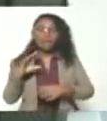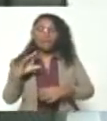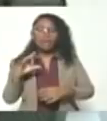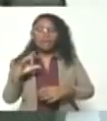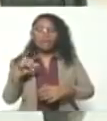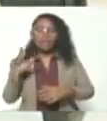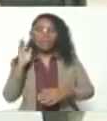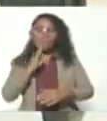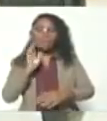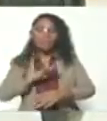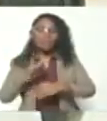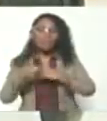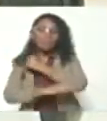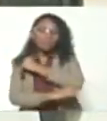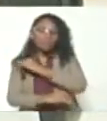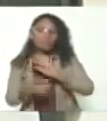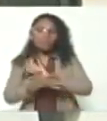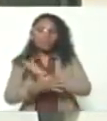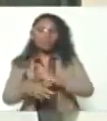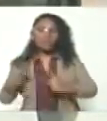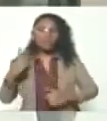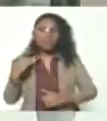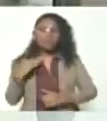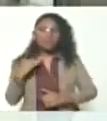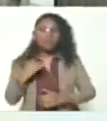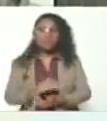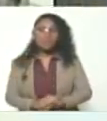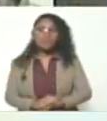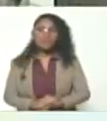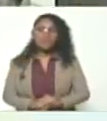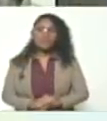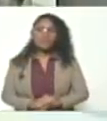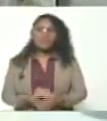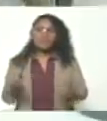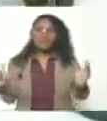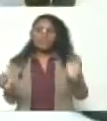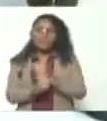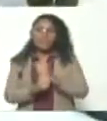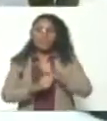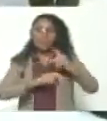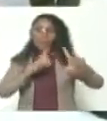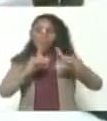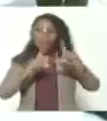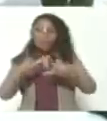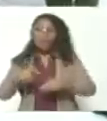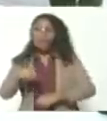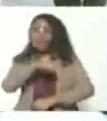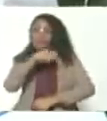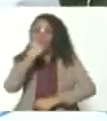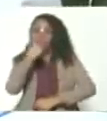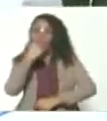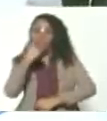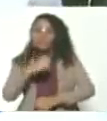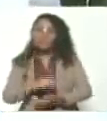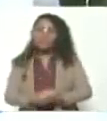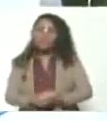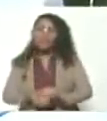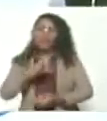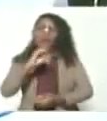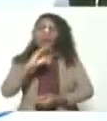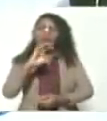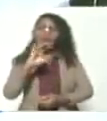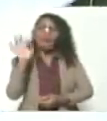del laboratorio de criminalística del UNES. Correcto, conseguimos un laboratorio de cocaína. Positivo, mi comandante. En